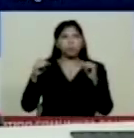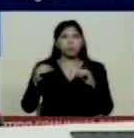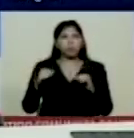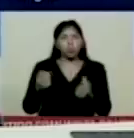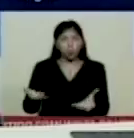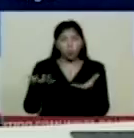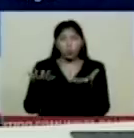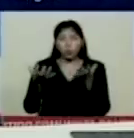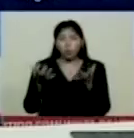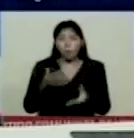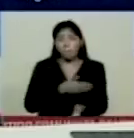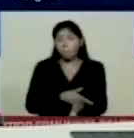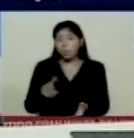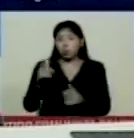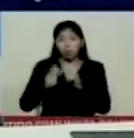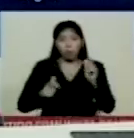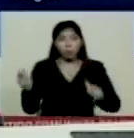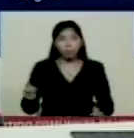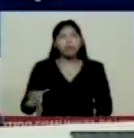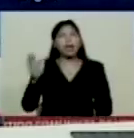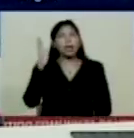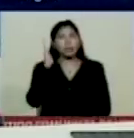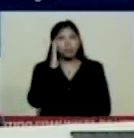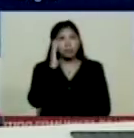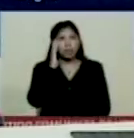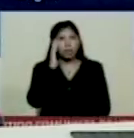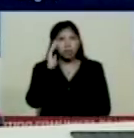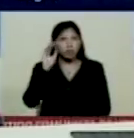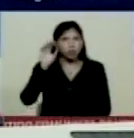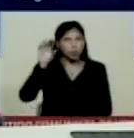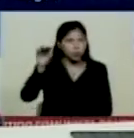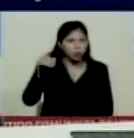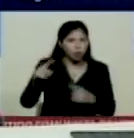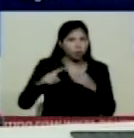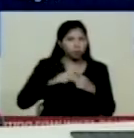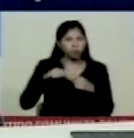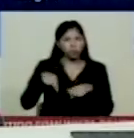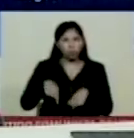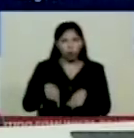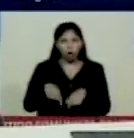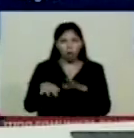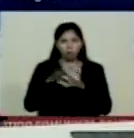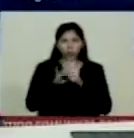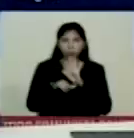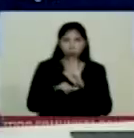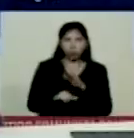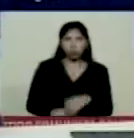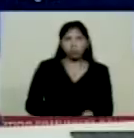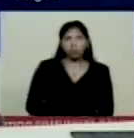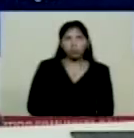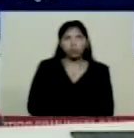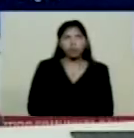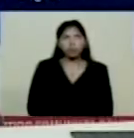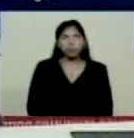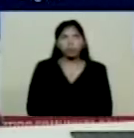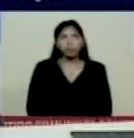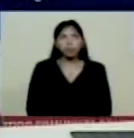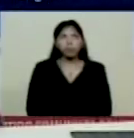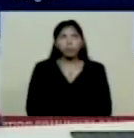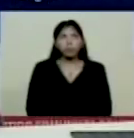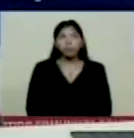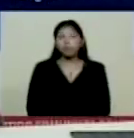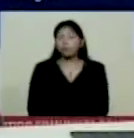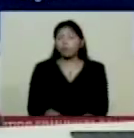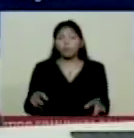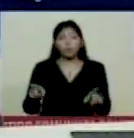personas. Ahí ya sabíamos lo que iba a pasar en la elección constituyente. Y la elección constituyente fue una explosión